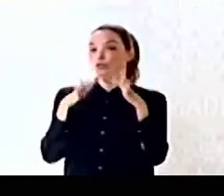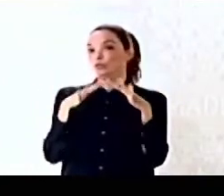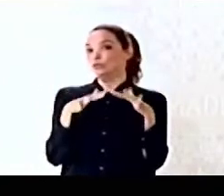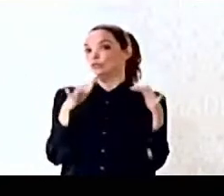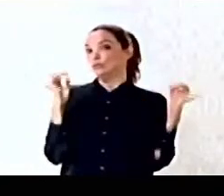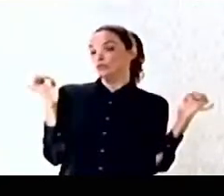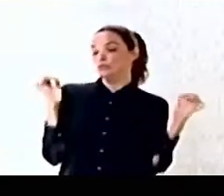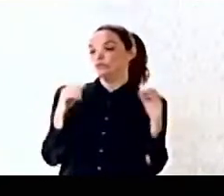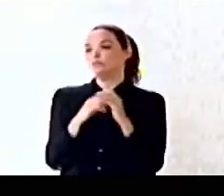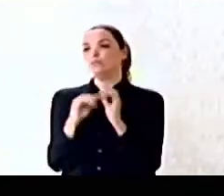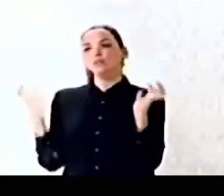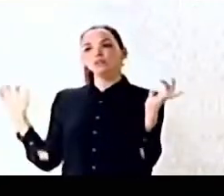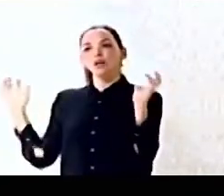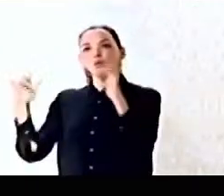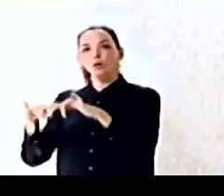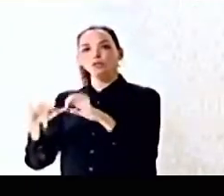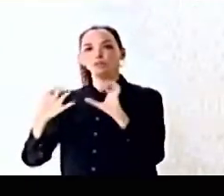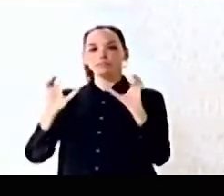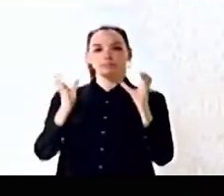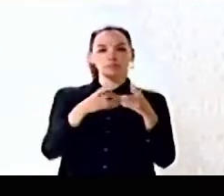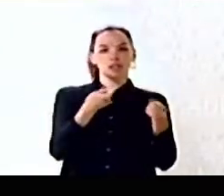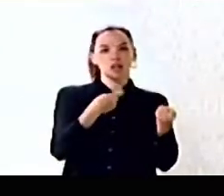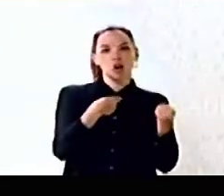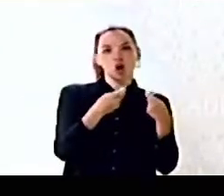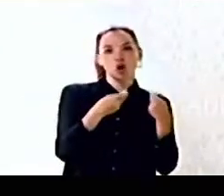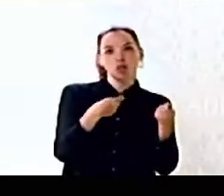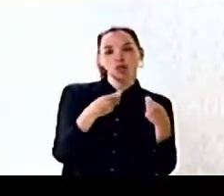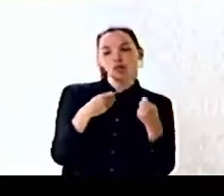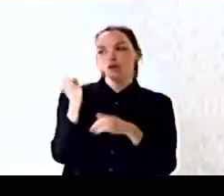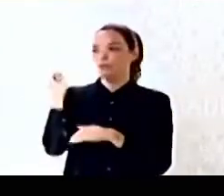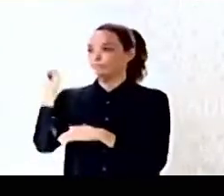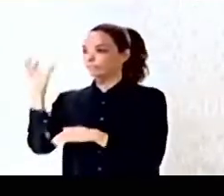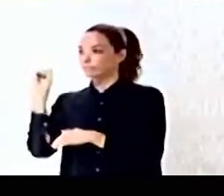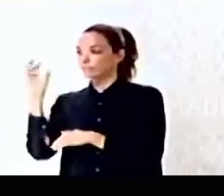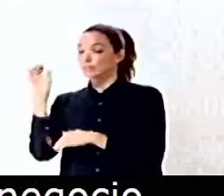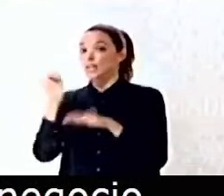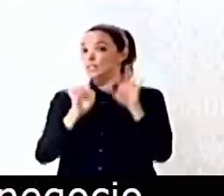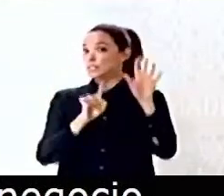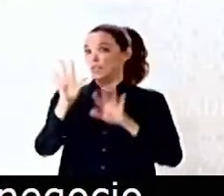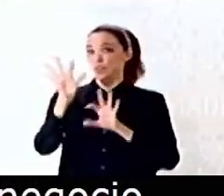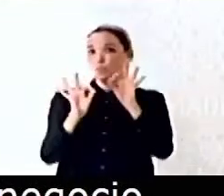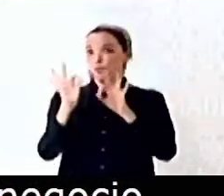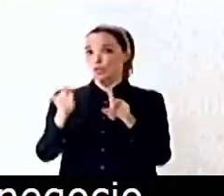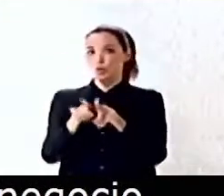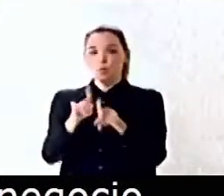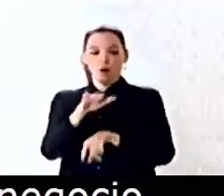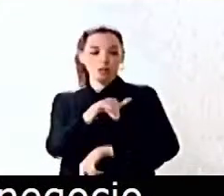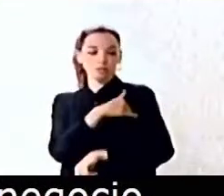los encuentros, las reuniones de negocio, las conferencias al 75%, igual que las academias, las autoescuelas.